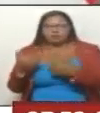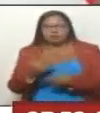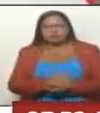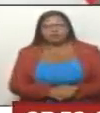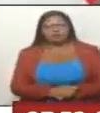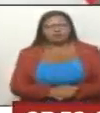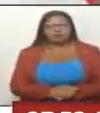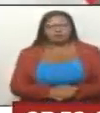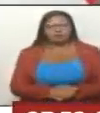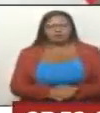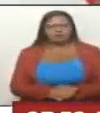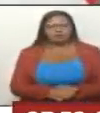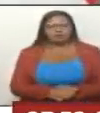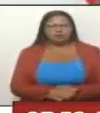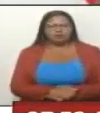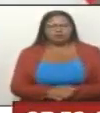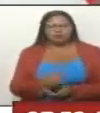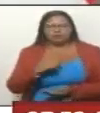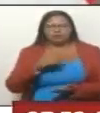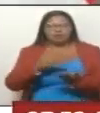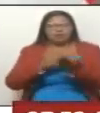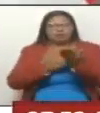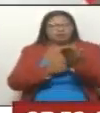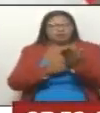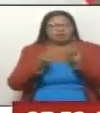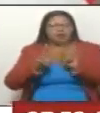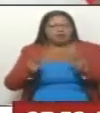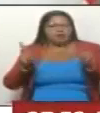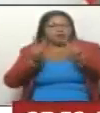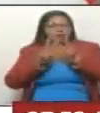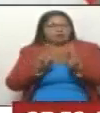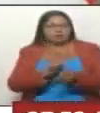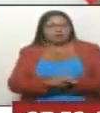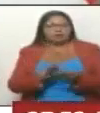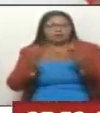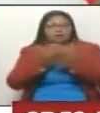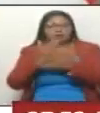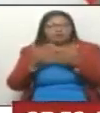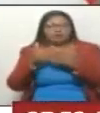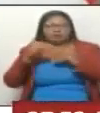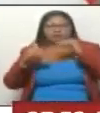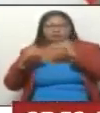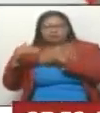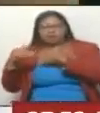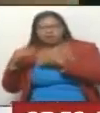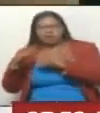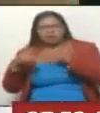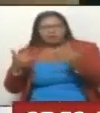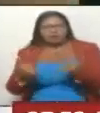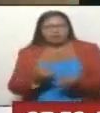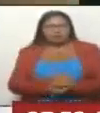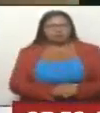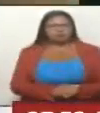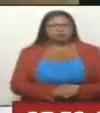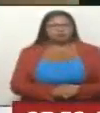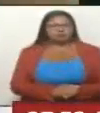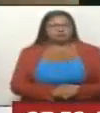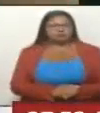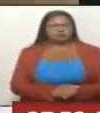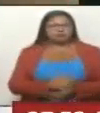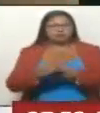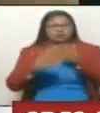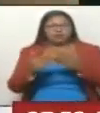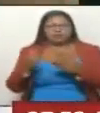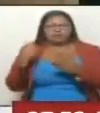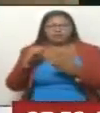está derogando unos antivalores, está derogando una irregularidad, está derogando lo que se tuvo